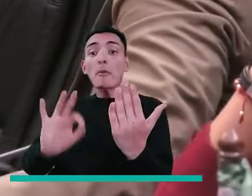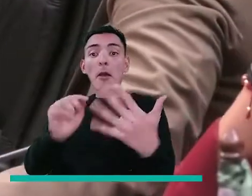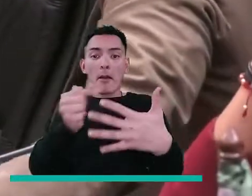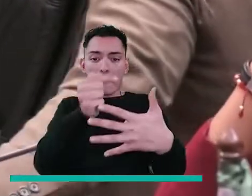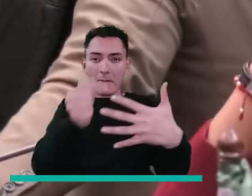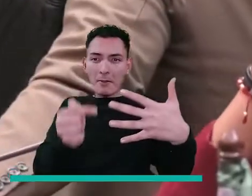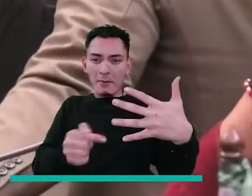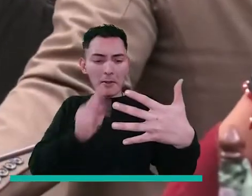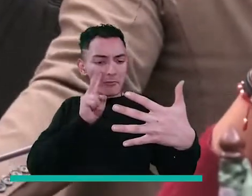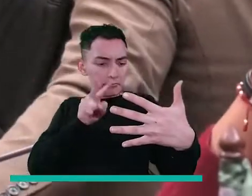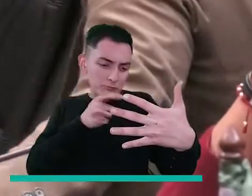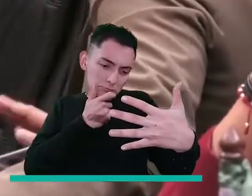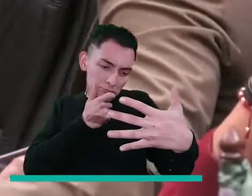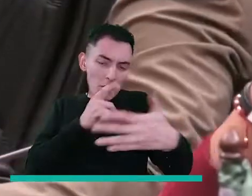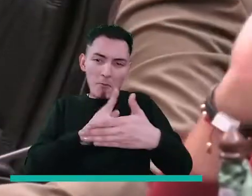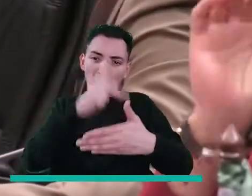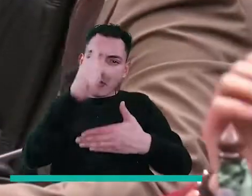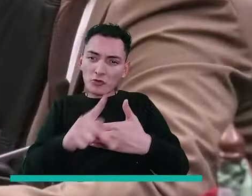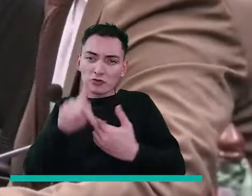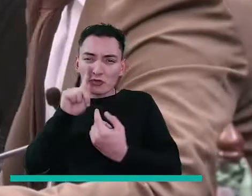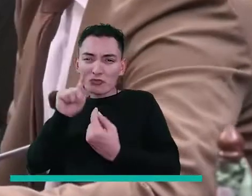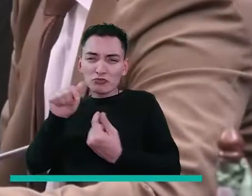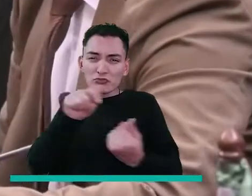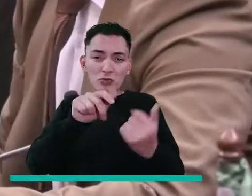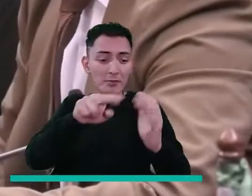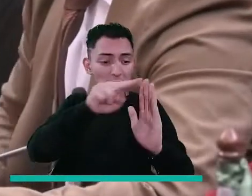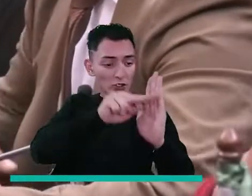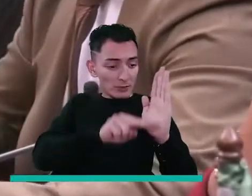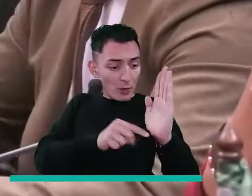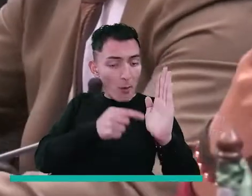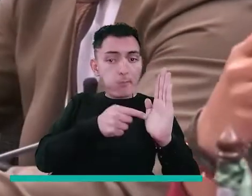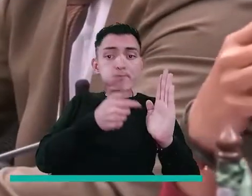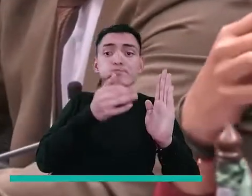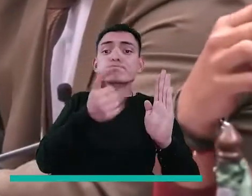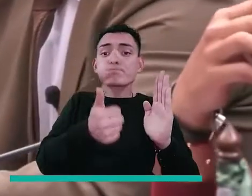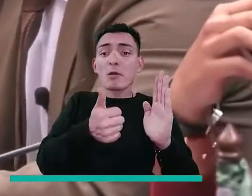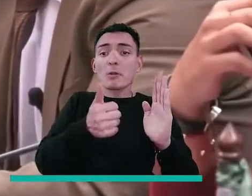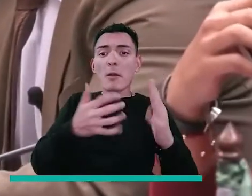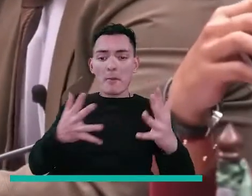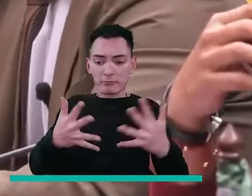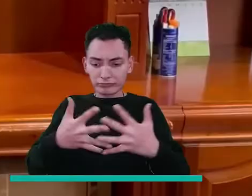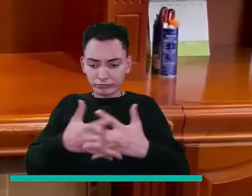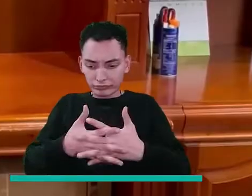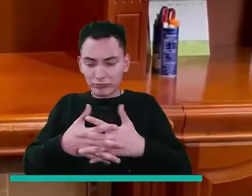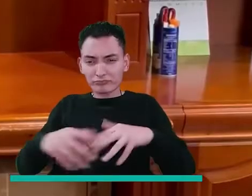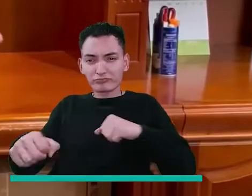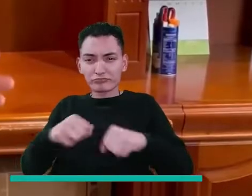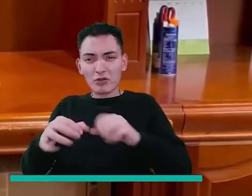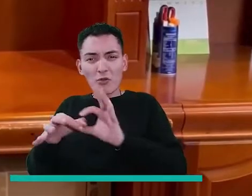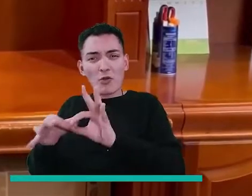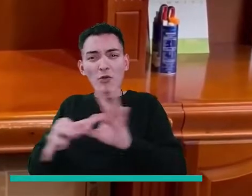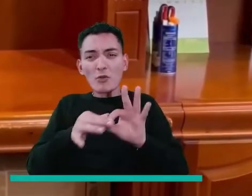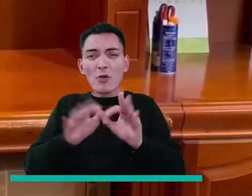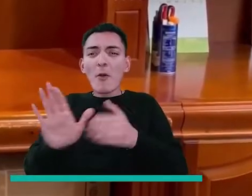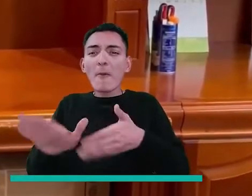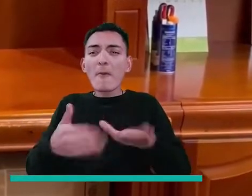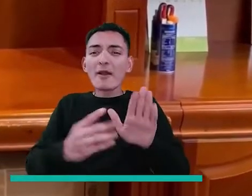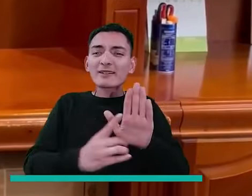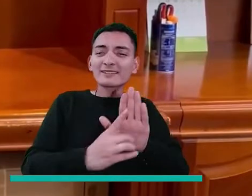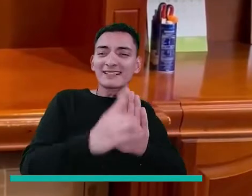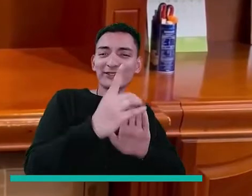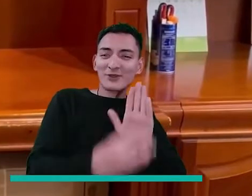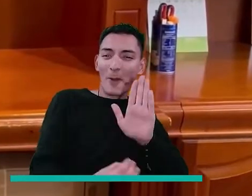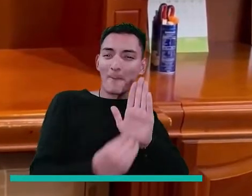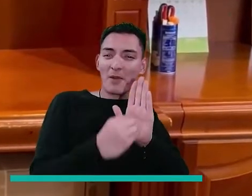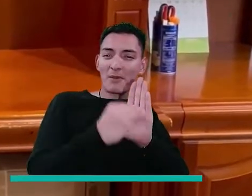uno de los ítems propuestos en este proyecto de ordenanza y sobre todo que los cruzáramos y los trabajáramos de la mano con el